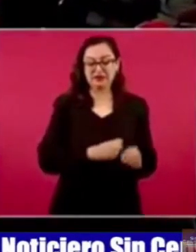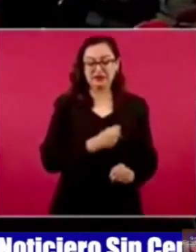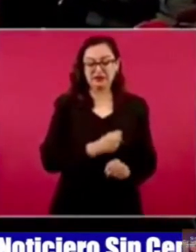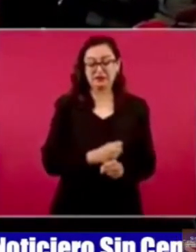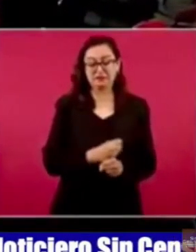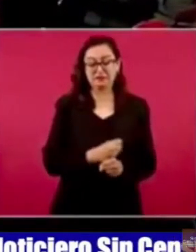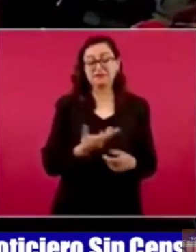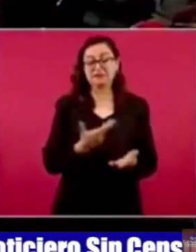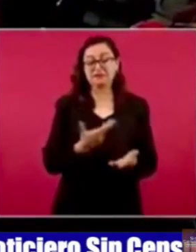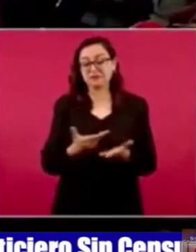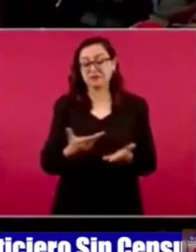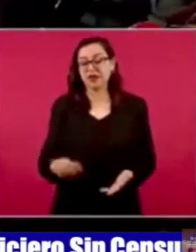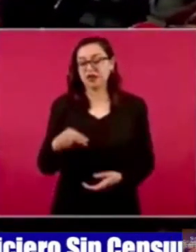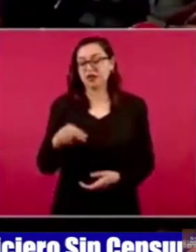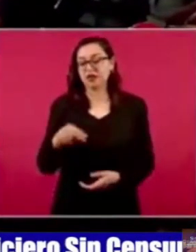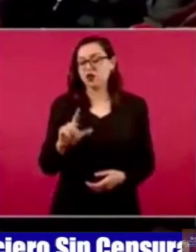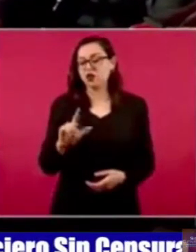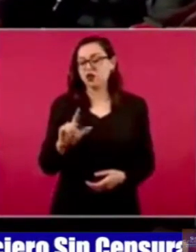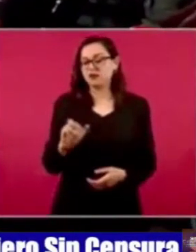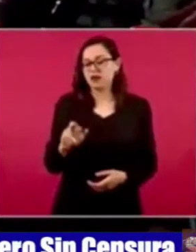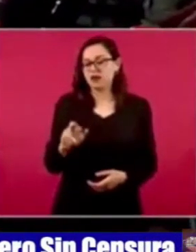36.